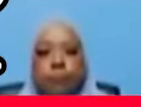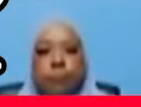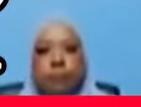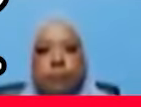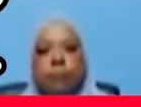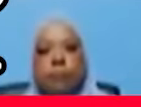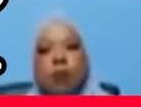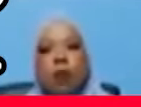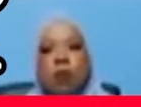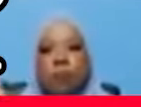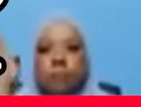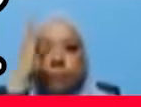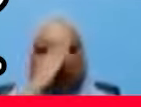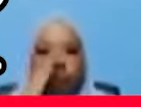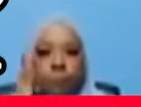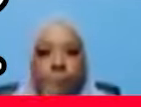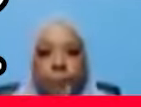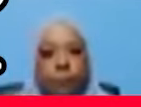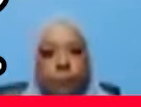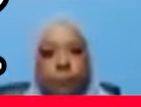En Brasil